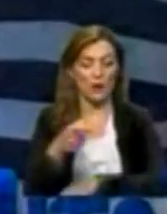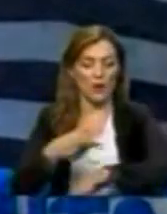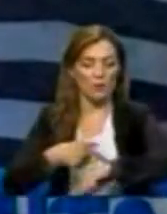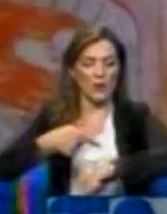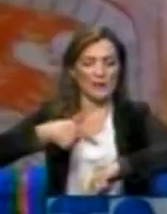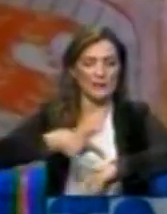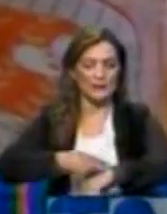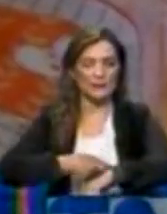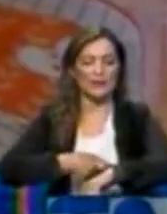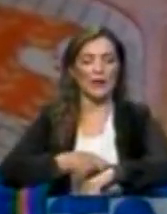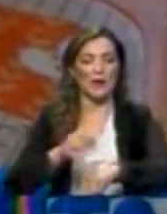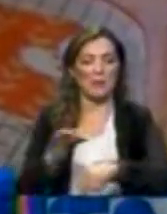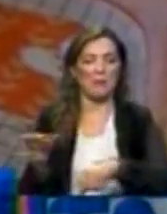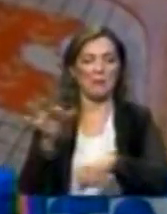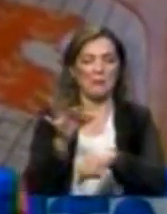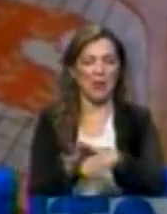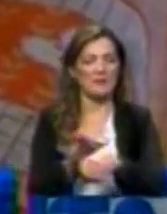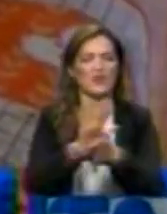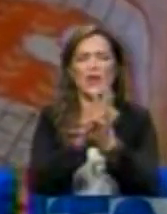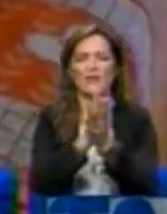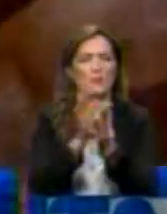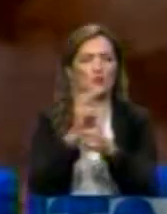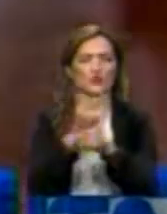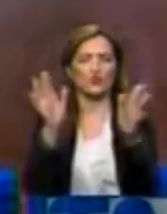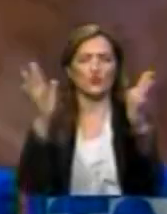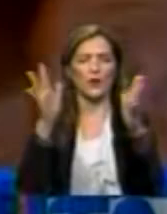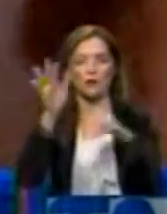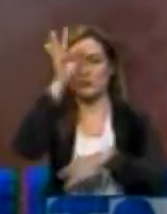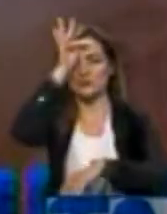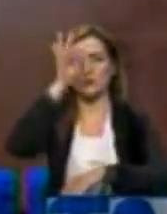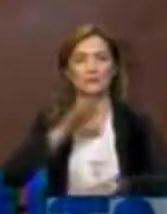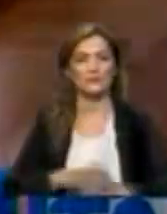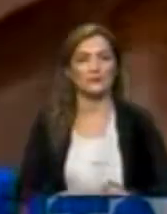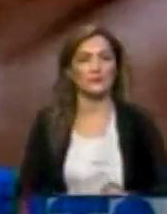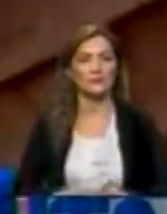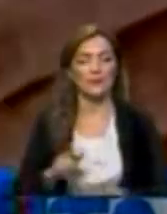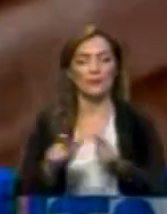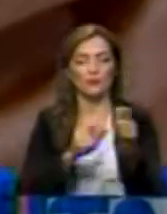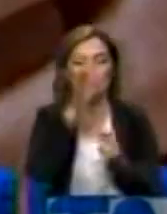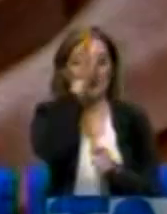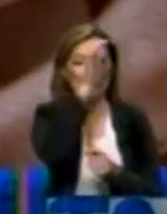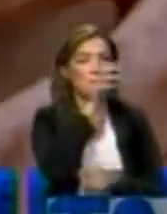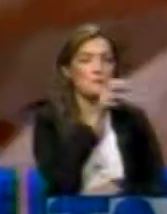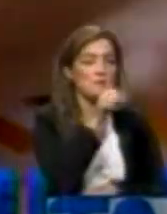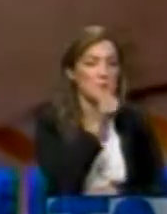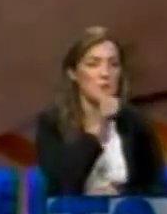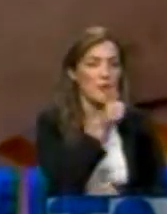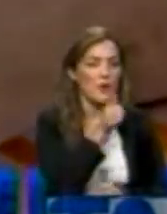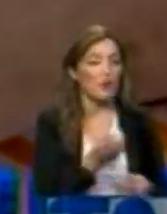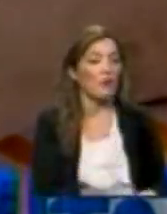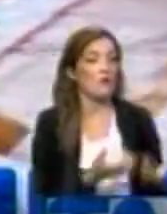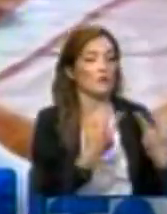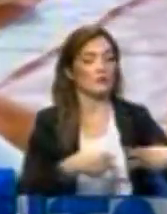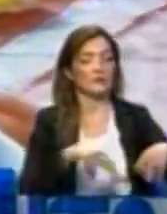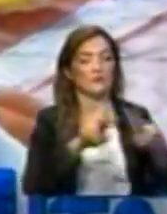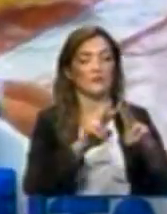pueden hacer. Según los familiares de Carlos, quienes aseguran cotizaron este tipo de cirugías en una clínica privada, el